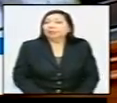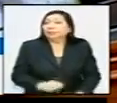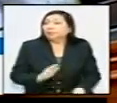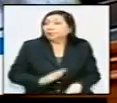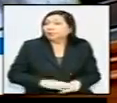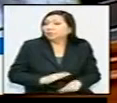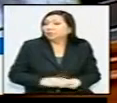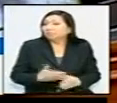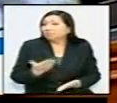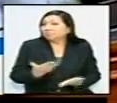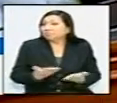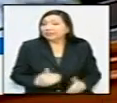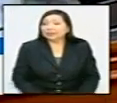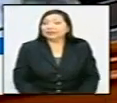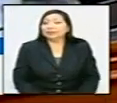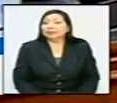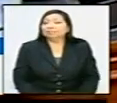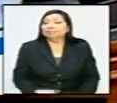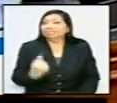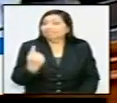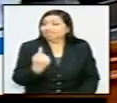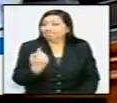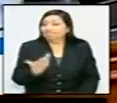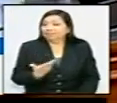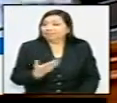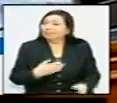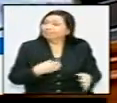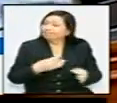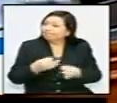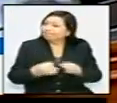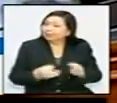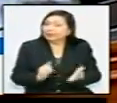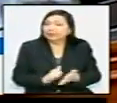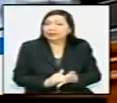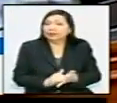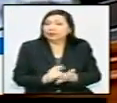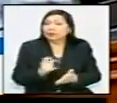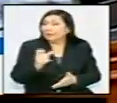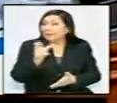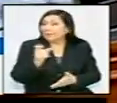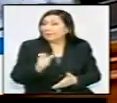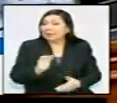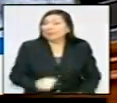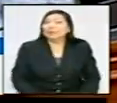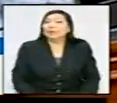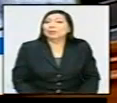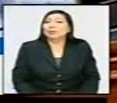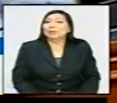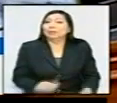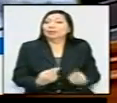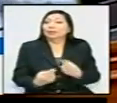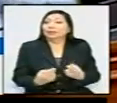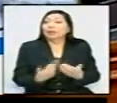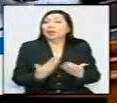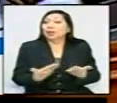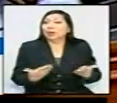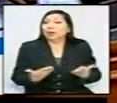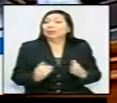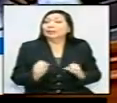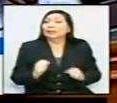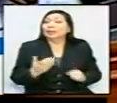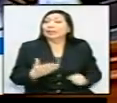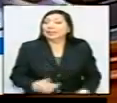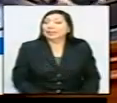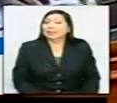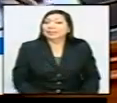Respecto al supuesto hecho primero, la sola mención de una persona en una relación de bienes